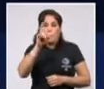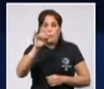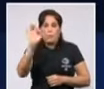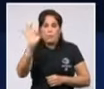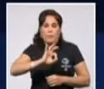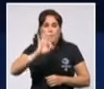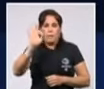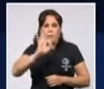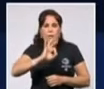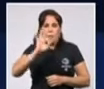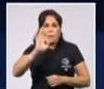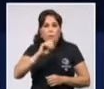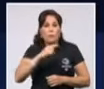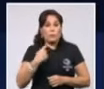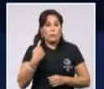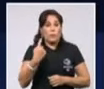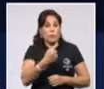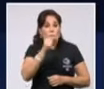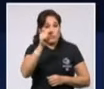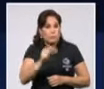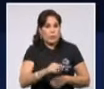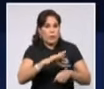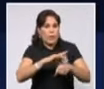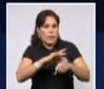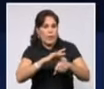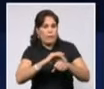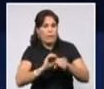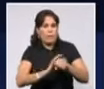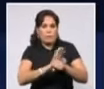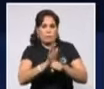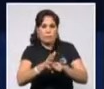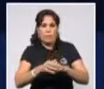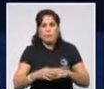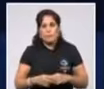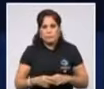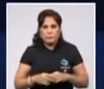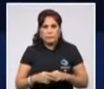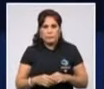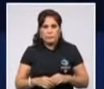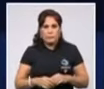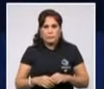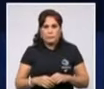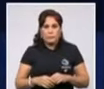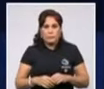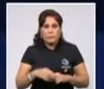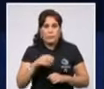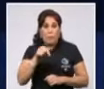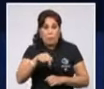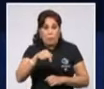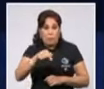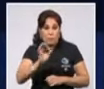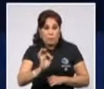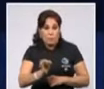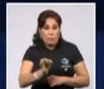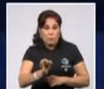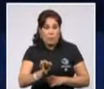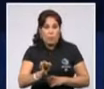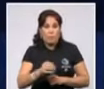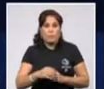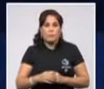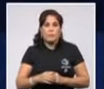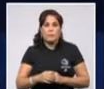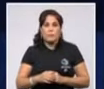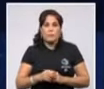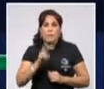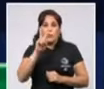86,9% de todos los pacientes diagnosticados. En el día de hoy se encuentran